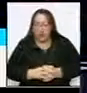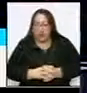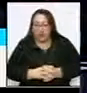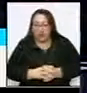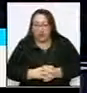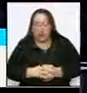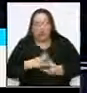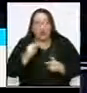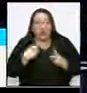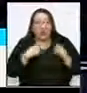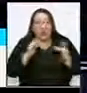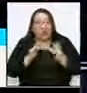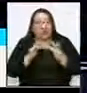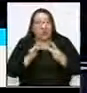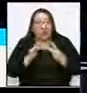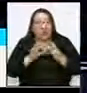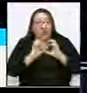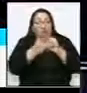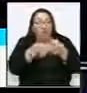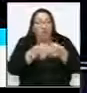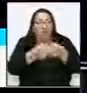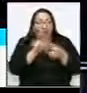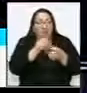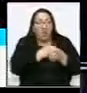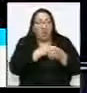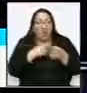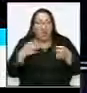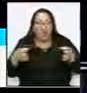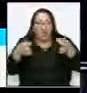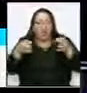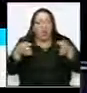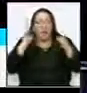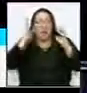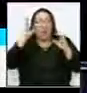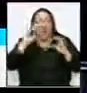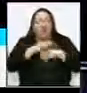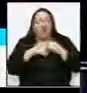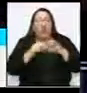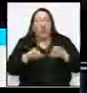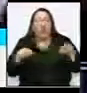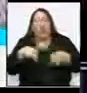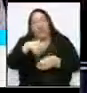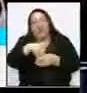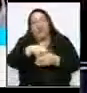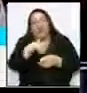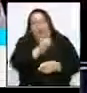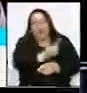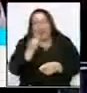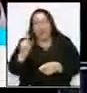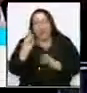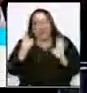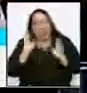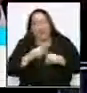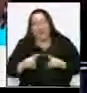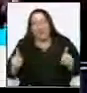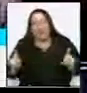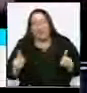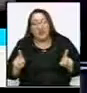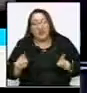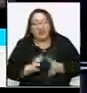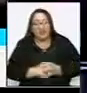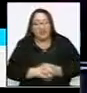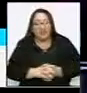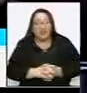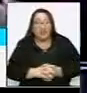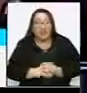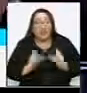Congreso y Ejecutivo tienen el mandato popular de coordinar entre sí, porque cada uno tiene un mandato diferente.